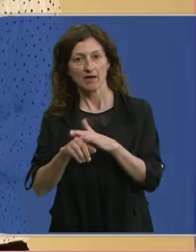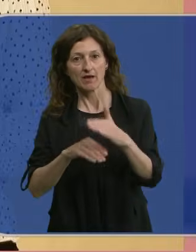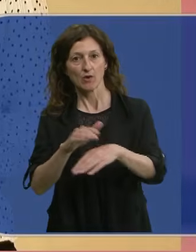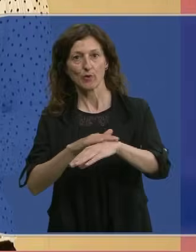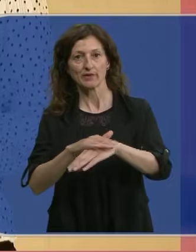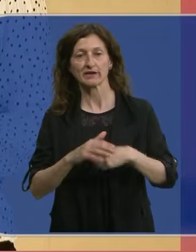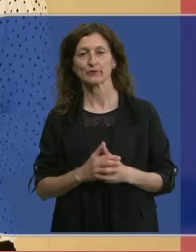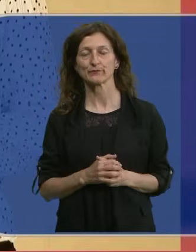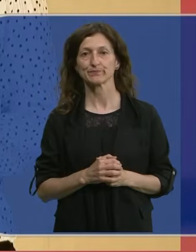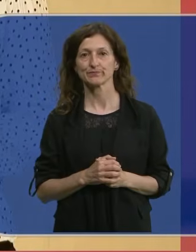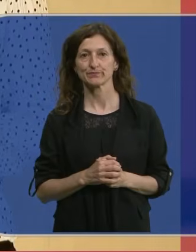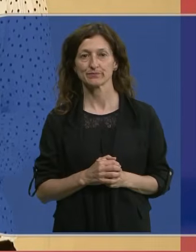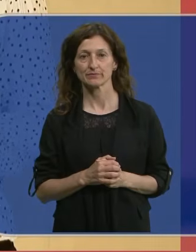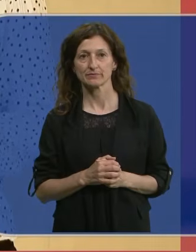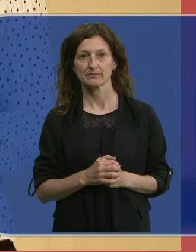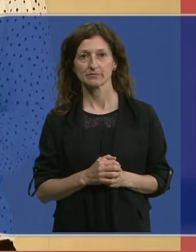Lidia.